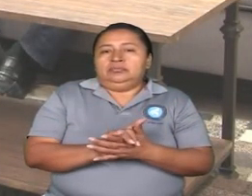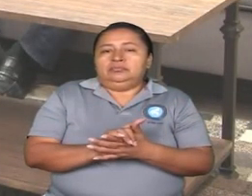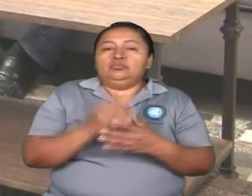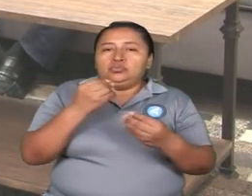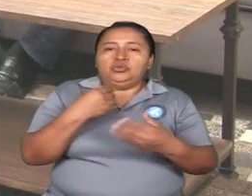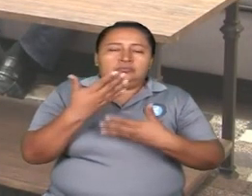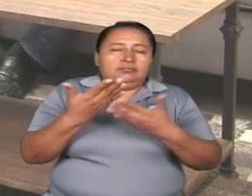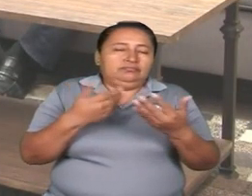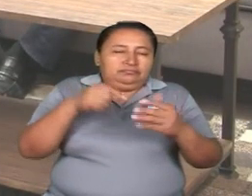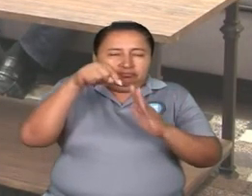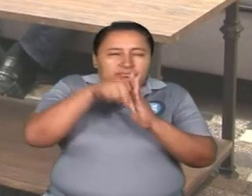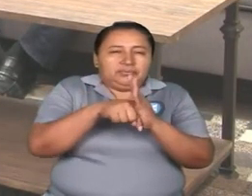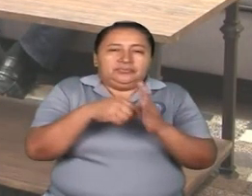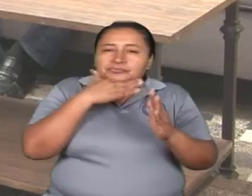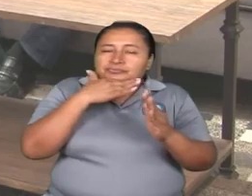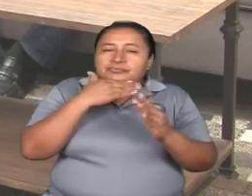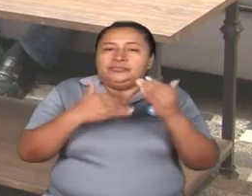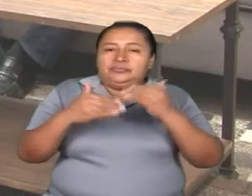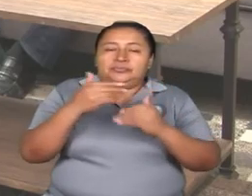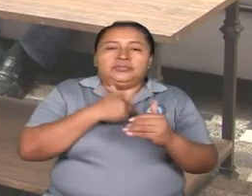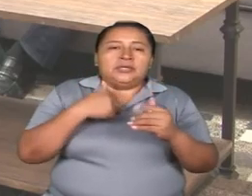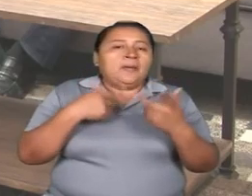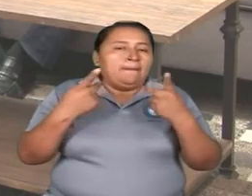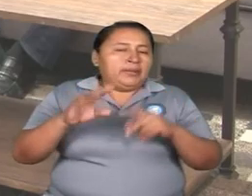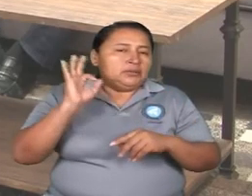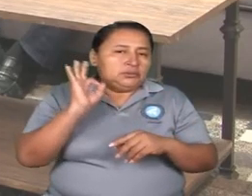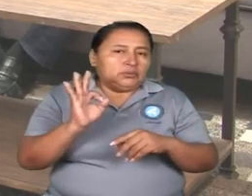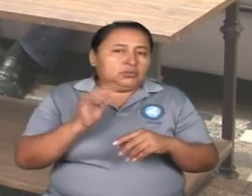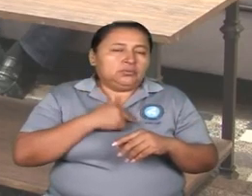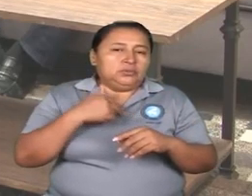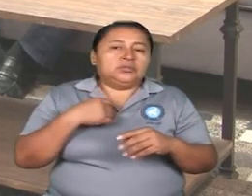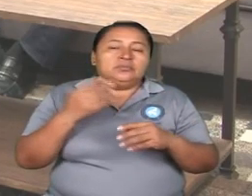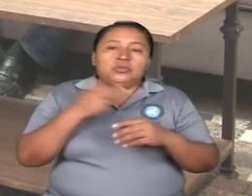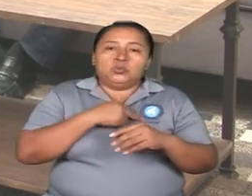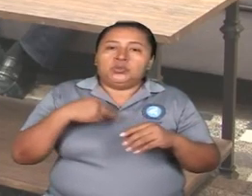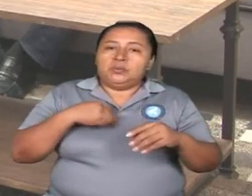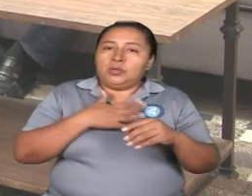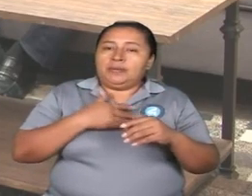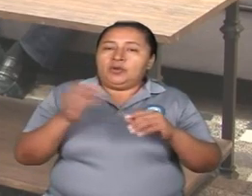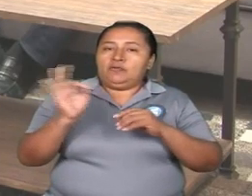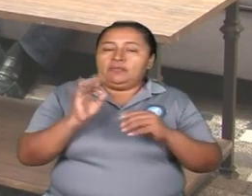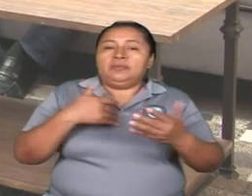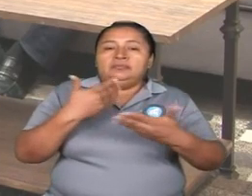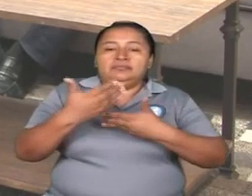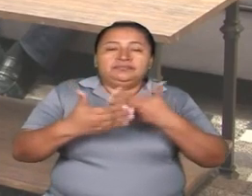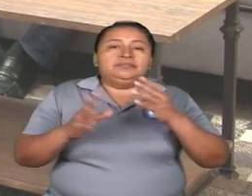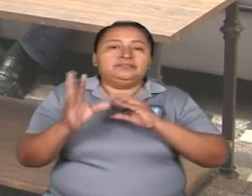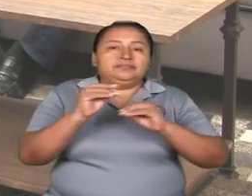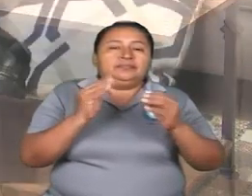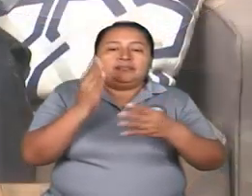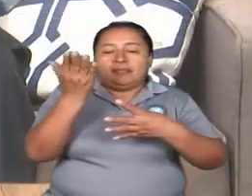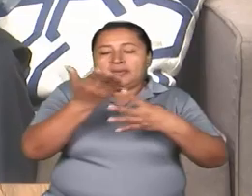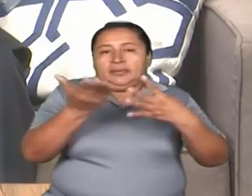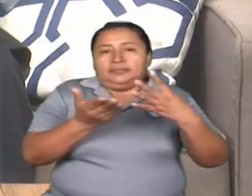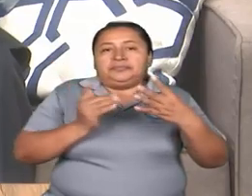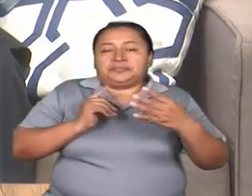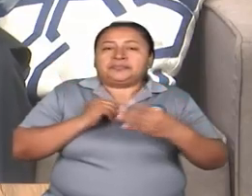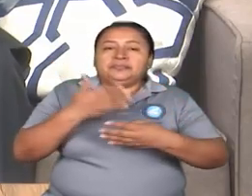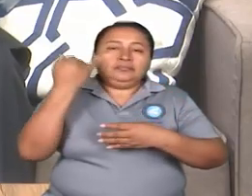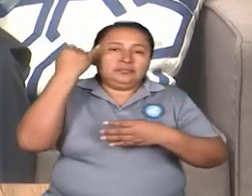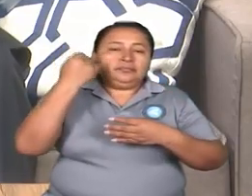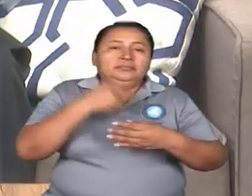bastante complejo de hacerlo. Pero sin duda alguna también lo hicimos de la mejor manera, tratando de abordar las etapas que ha conllevado la